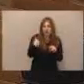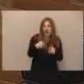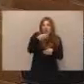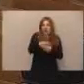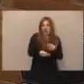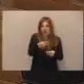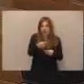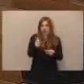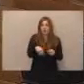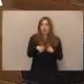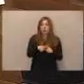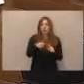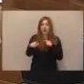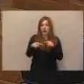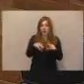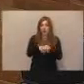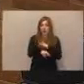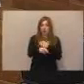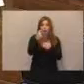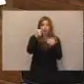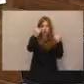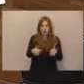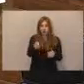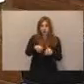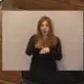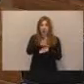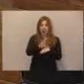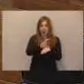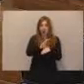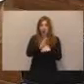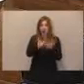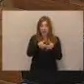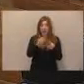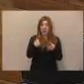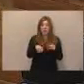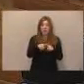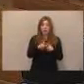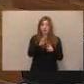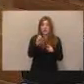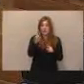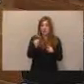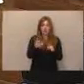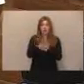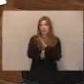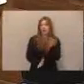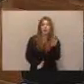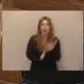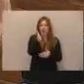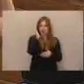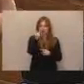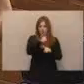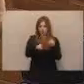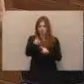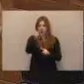la Dirección de Recursos Humanos como a la Consellería na comparecencia, el xerencialismo instalado nel SESPA enquístase e persiste